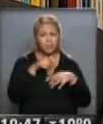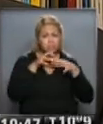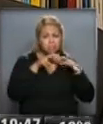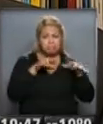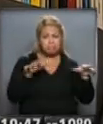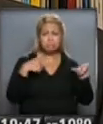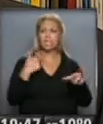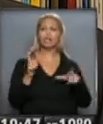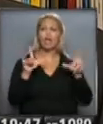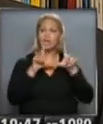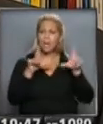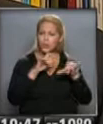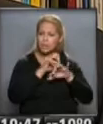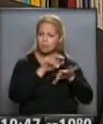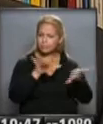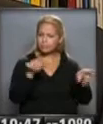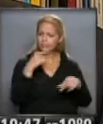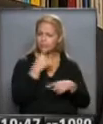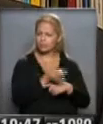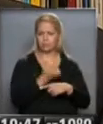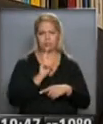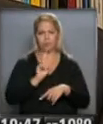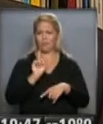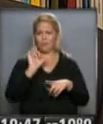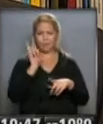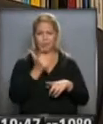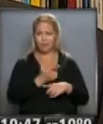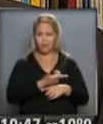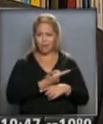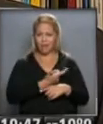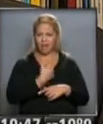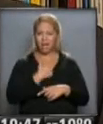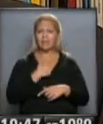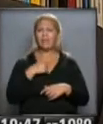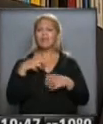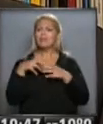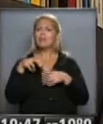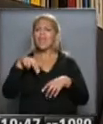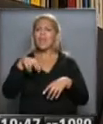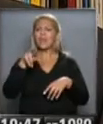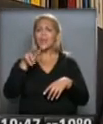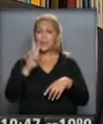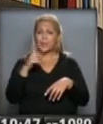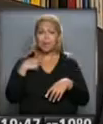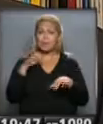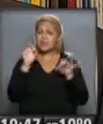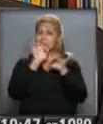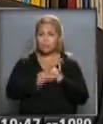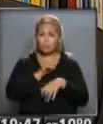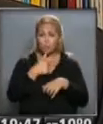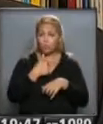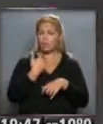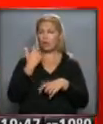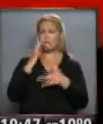versiones mediáticas que se han echado a rodar, de que no hay en el ámbito de la CNB ninguna evaluación en este